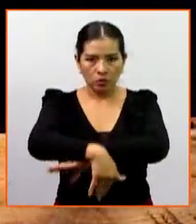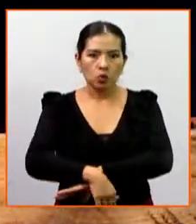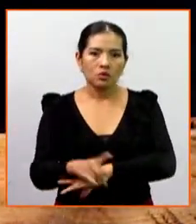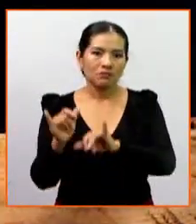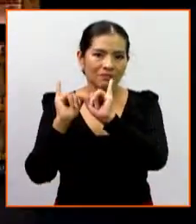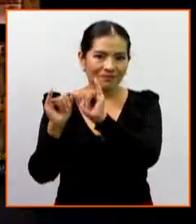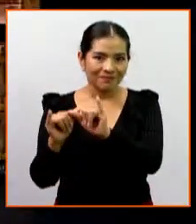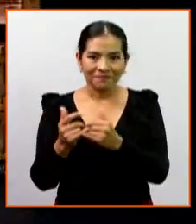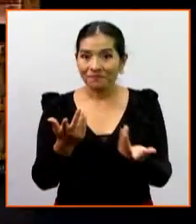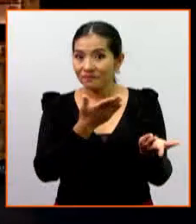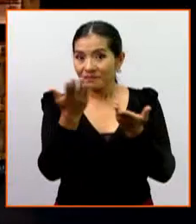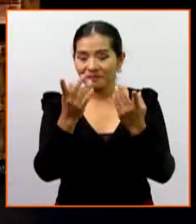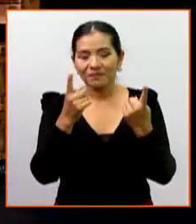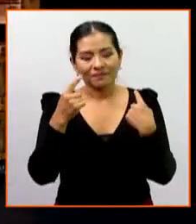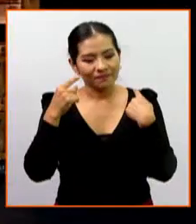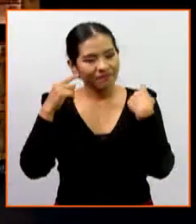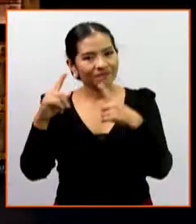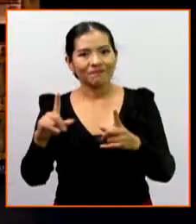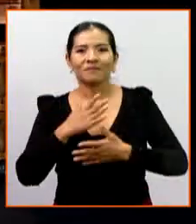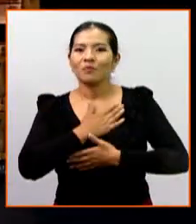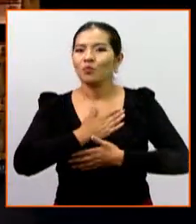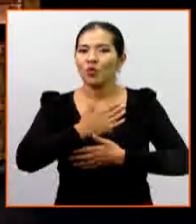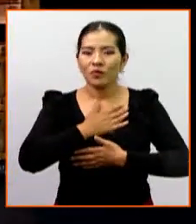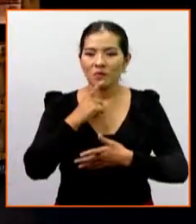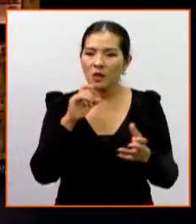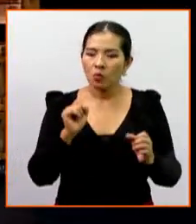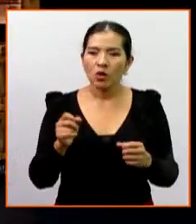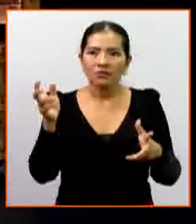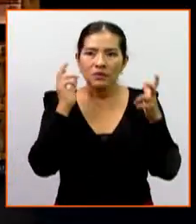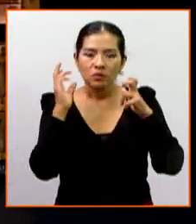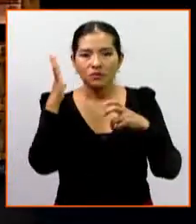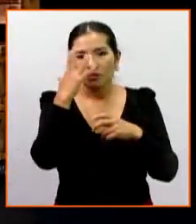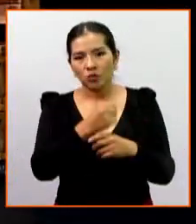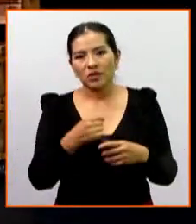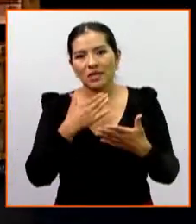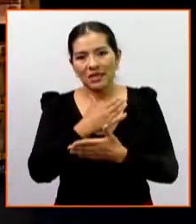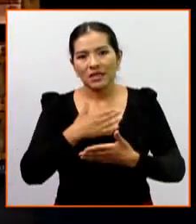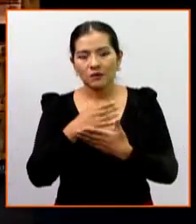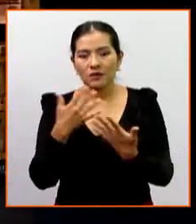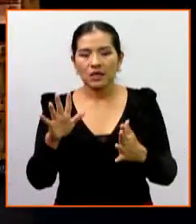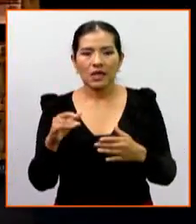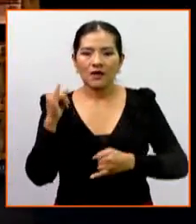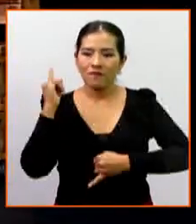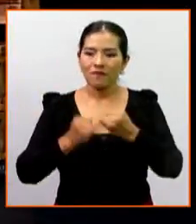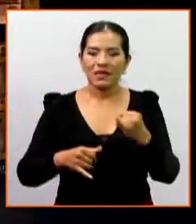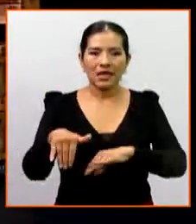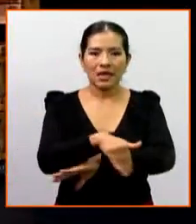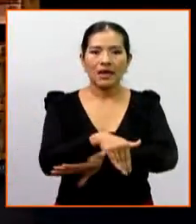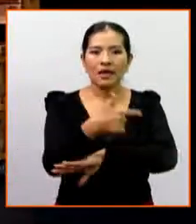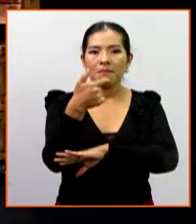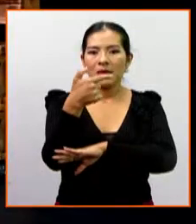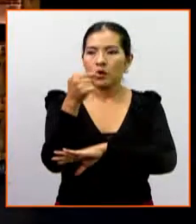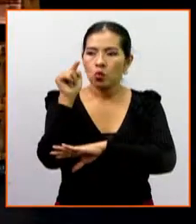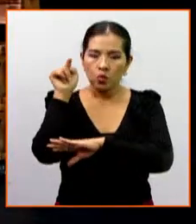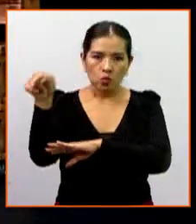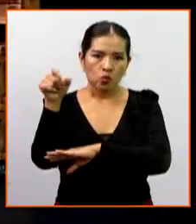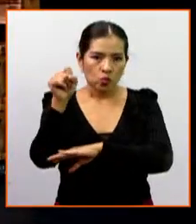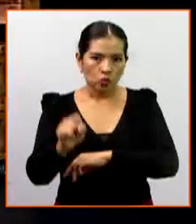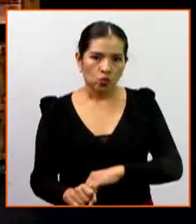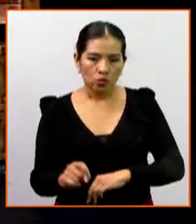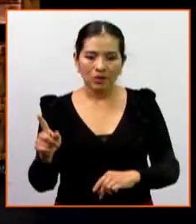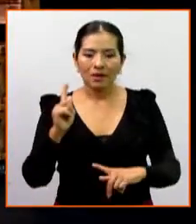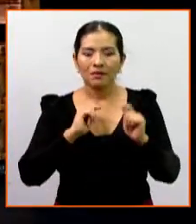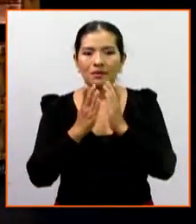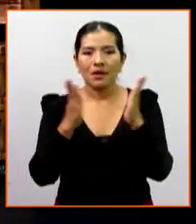gente, es una cita obligada para que puedan ir y disfrutar este 11 de febrero, final de calle 21, para que la gente se dé cuenta en el